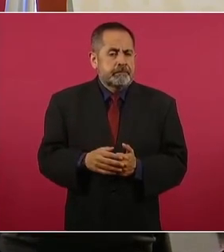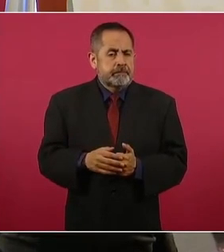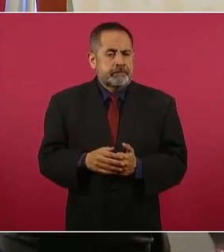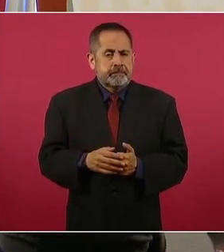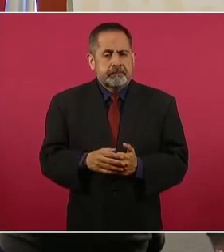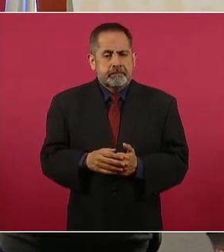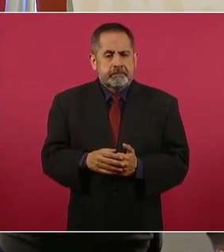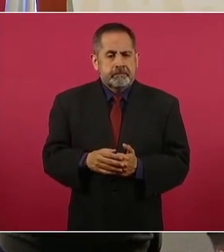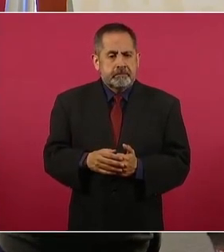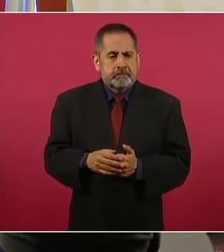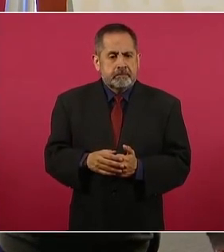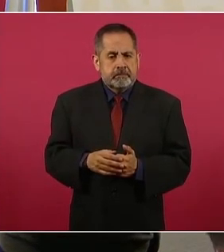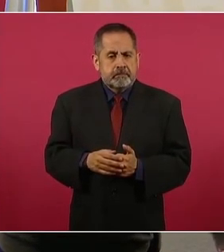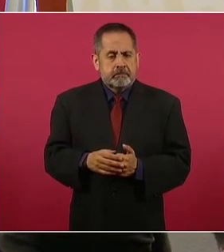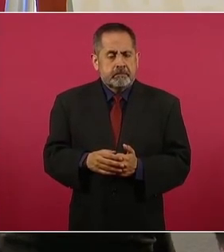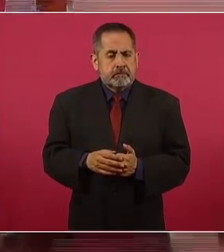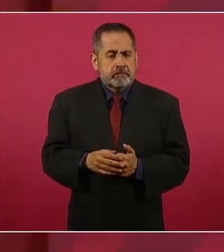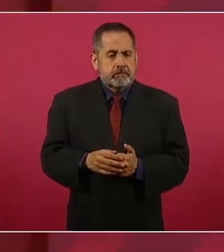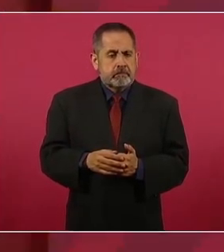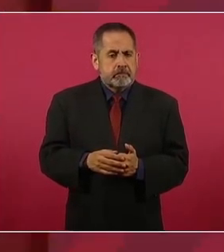visión